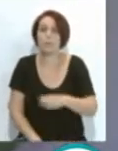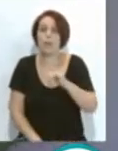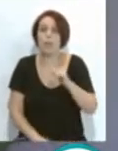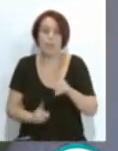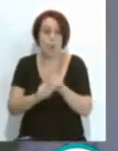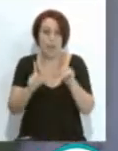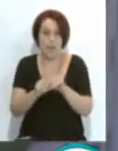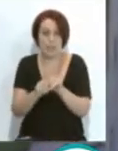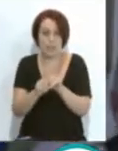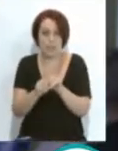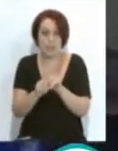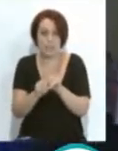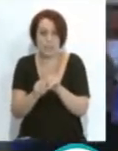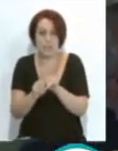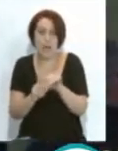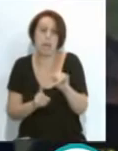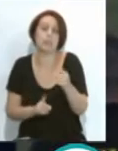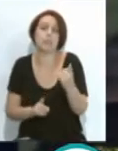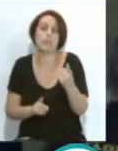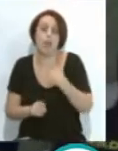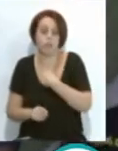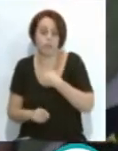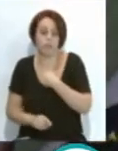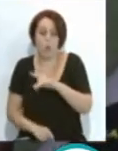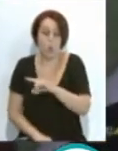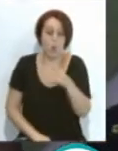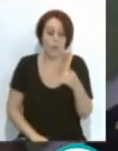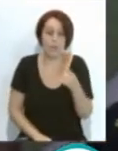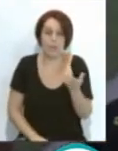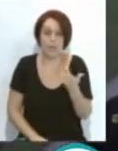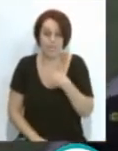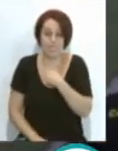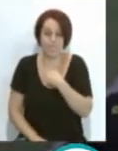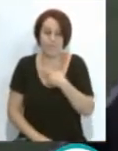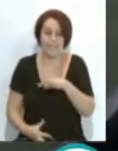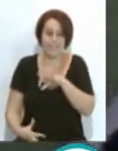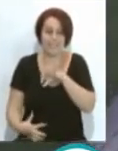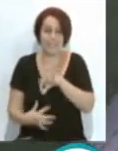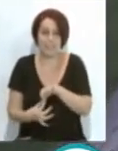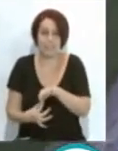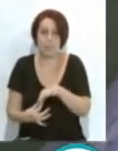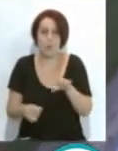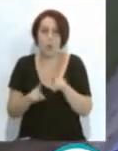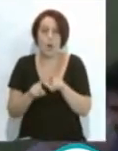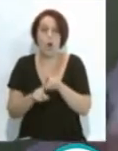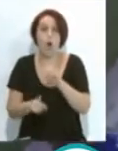Cifuentes tiene ahora esa doble función de ser un poco el nexo, lo que está haciendo Enrique